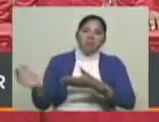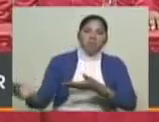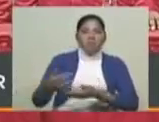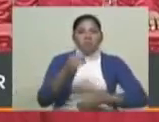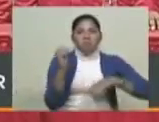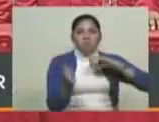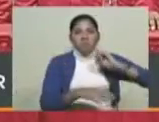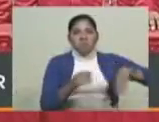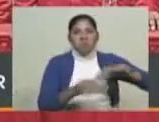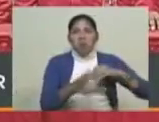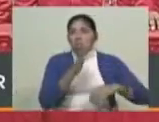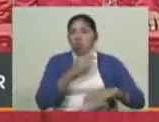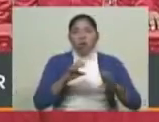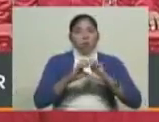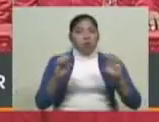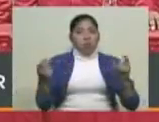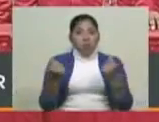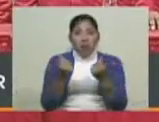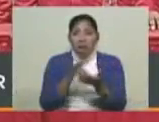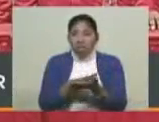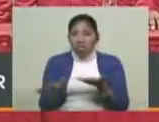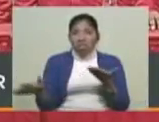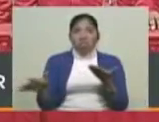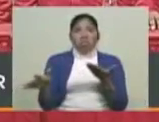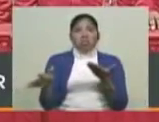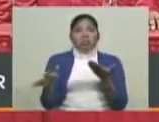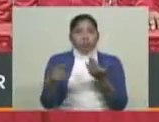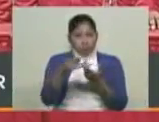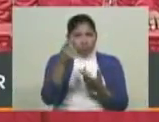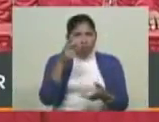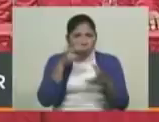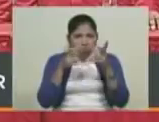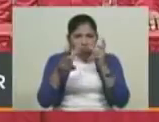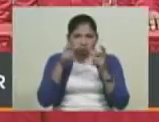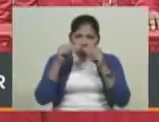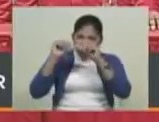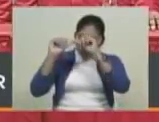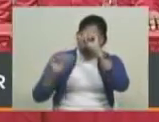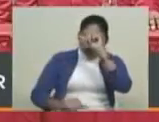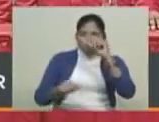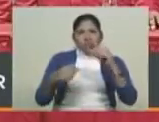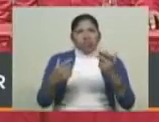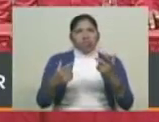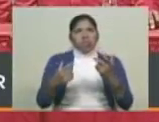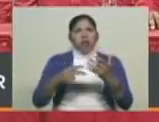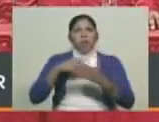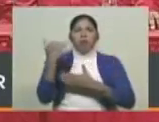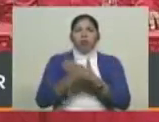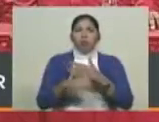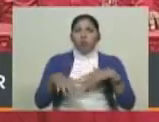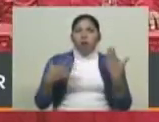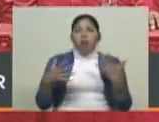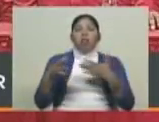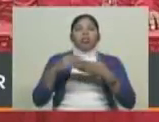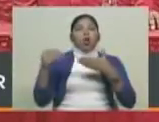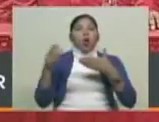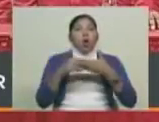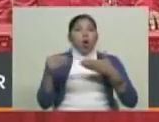No habría educación gratuita. ¿No lo escucharon? Que entre sus planes inmediatos está la dolarización,